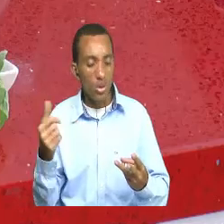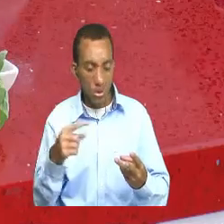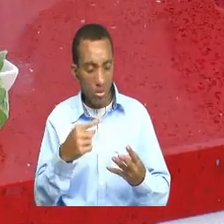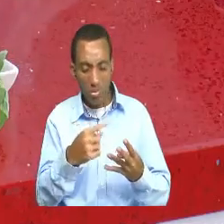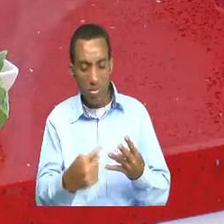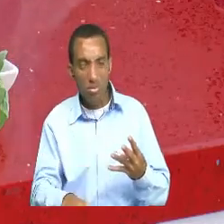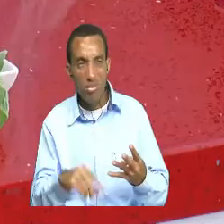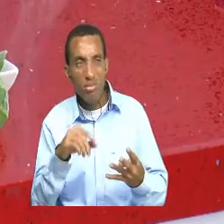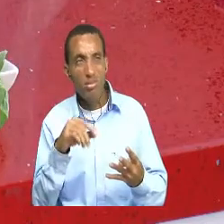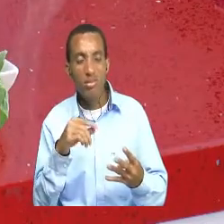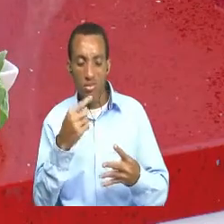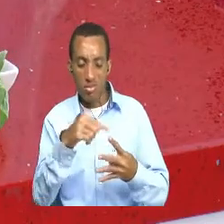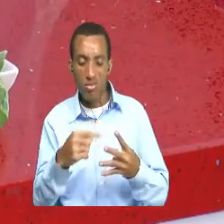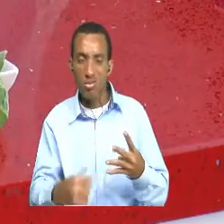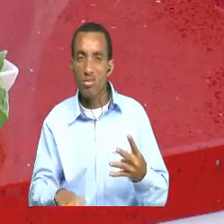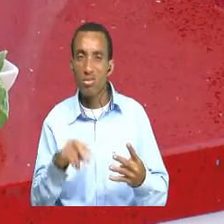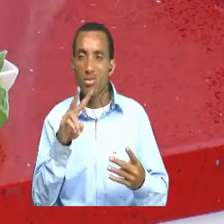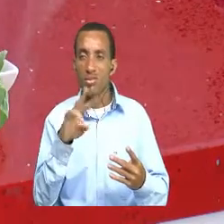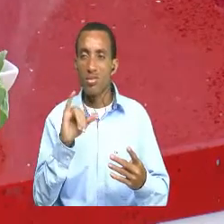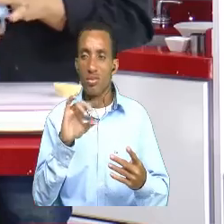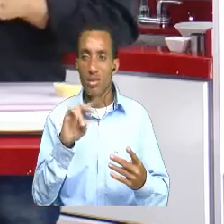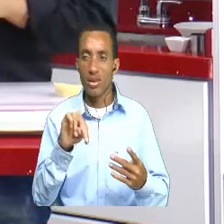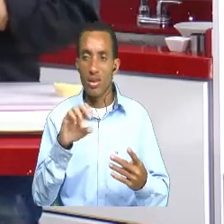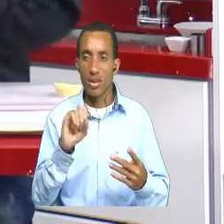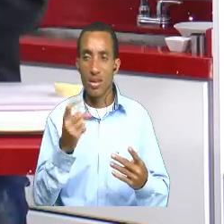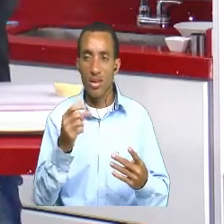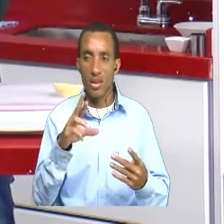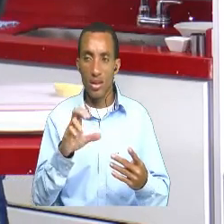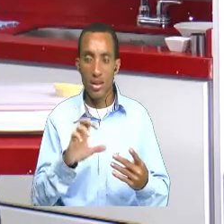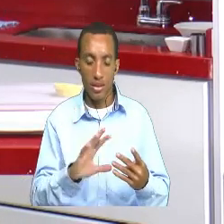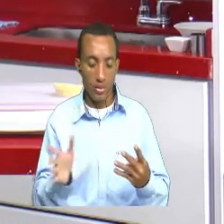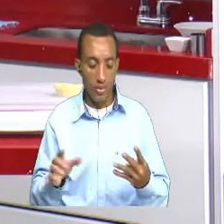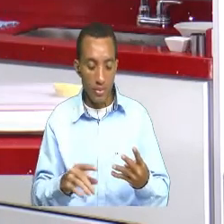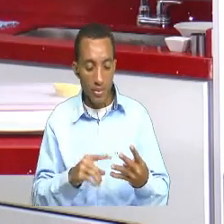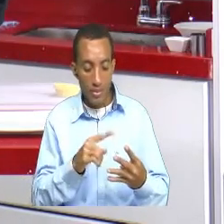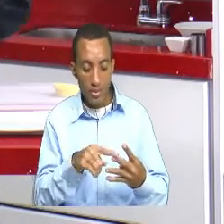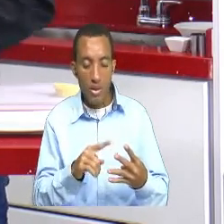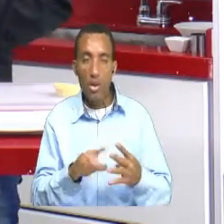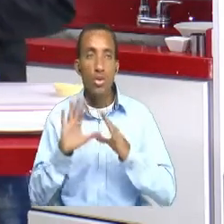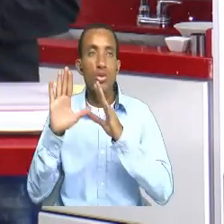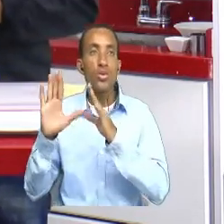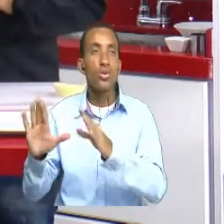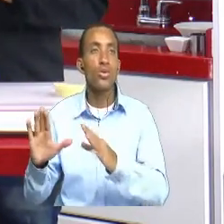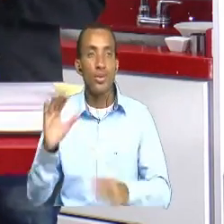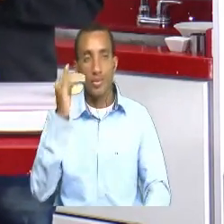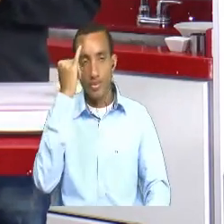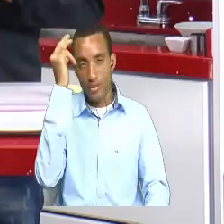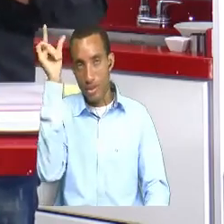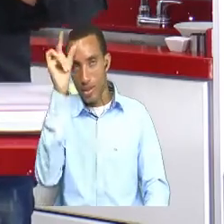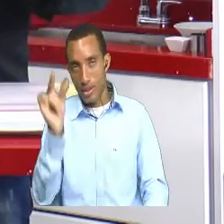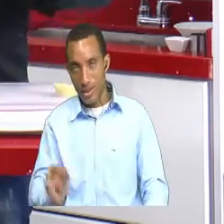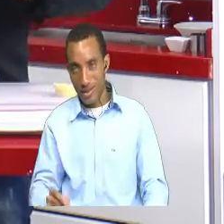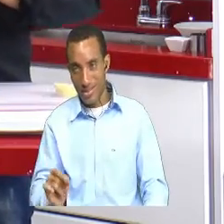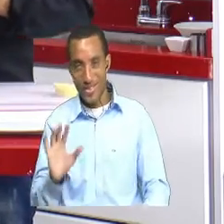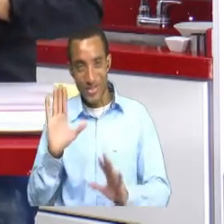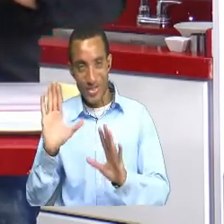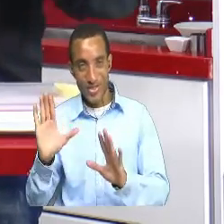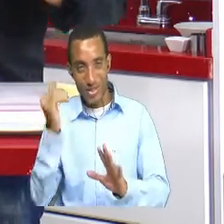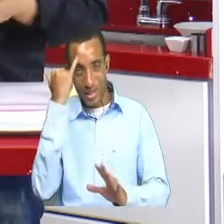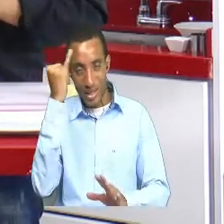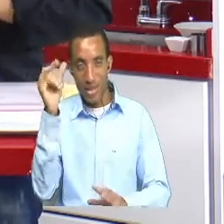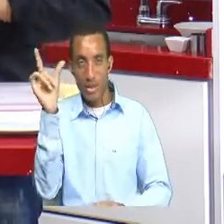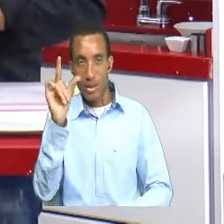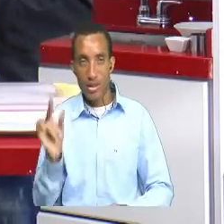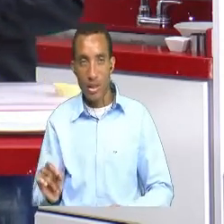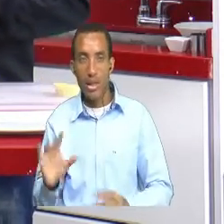que hayamos hablado la educación pasada que el vinagre balsámico era un vinagre italiano que tuvo por mucho tiempo en italia no